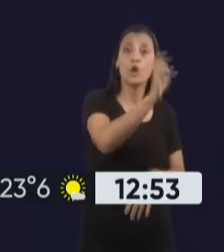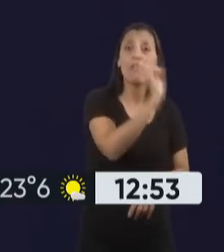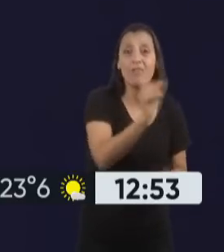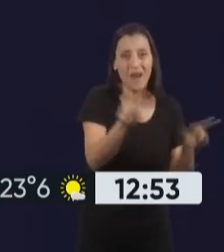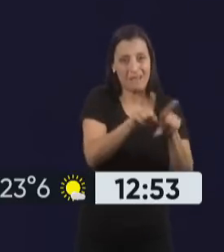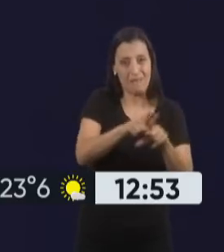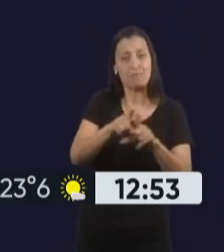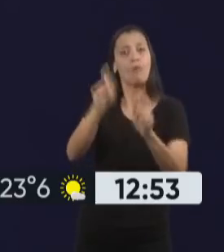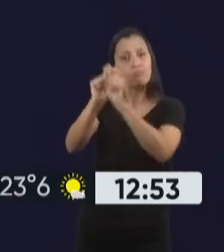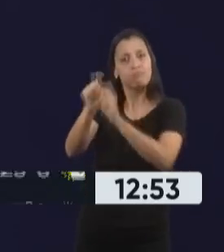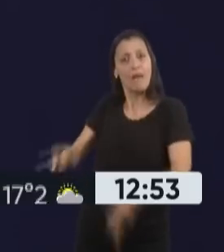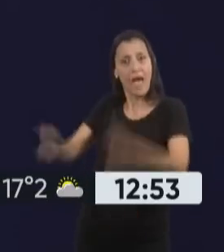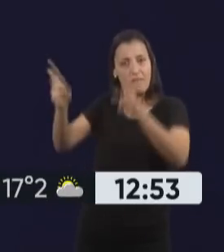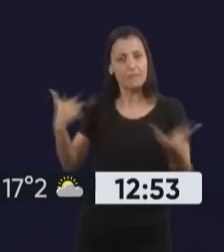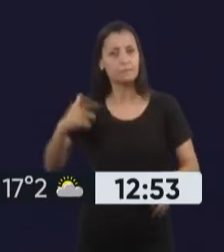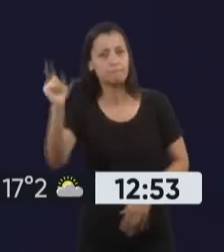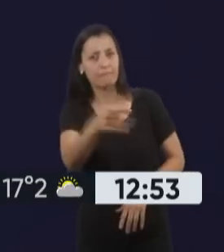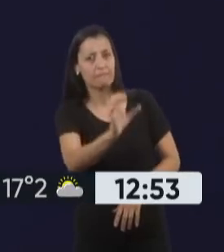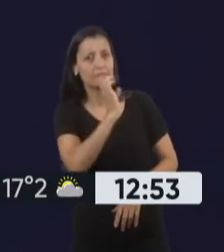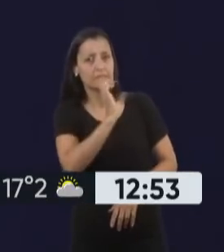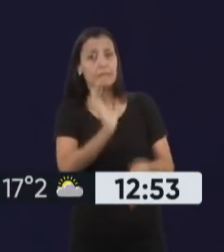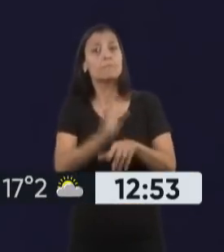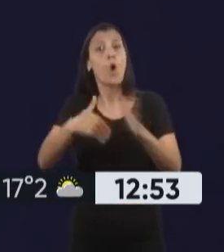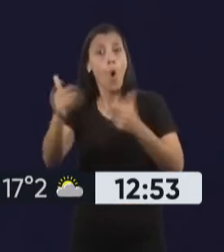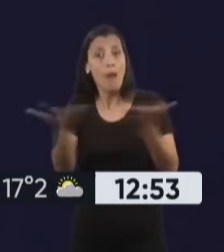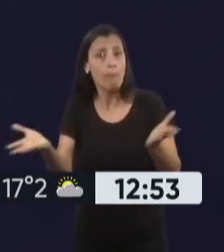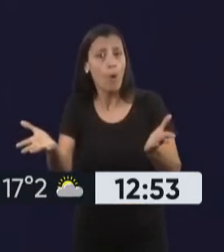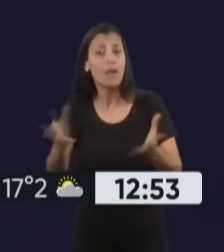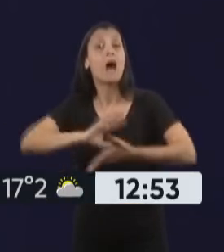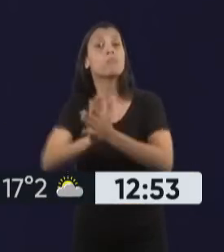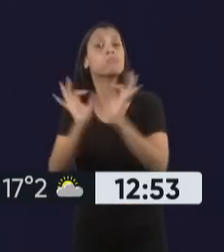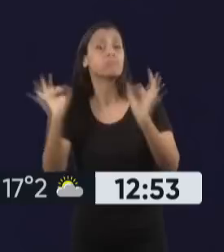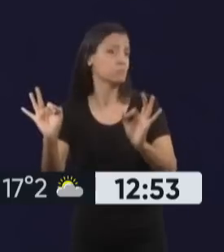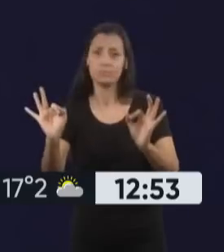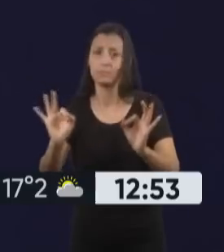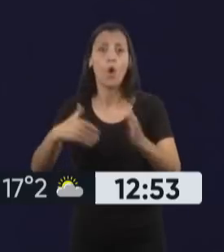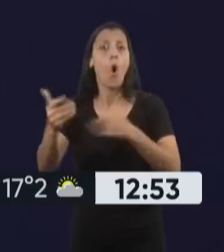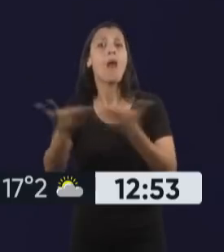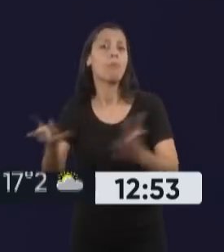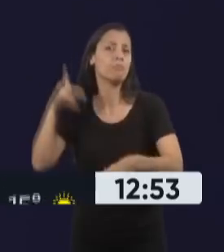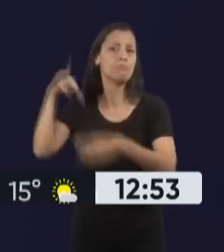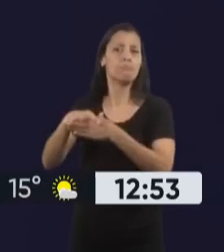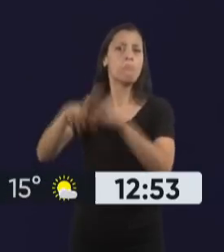edificio. Lo irónico es que esta obra nunca se terminó, nunca se finalizó.